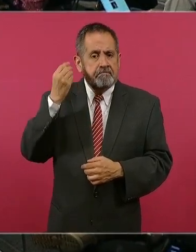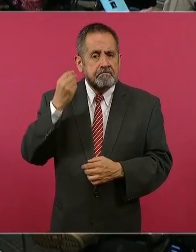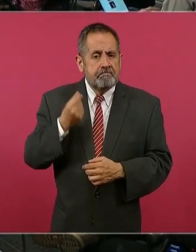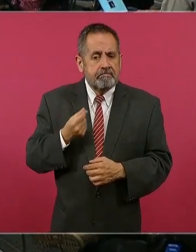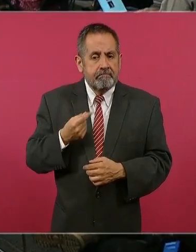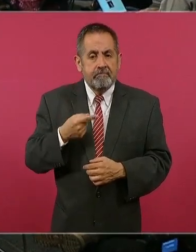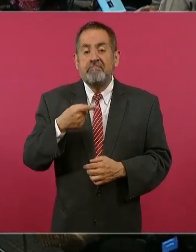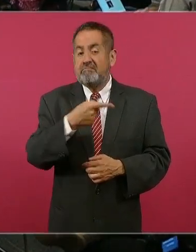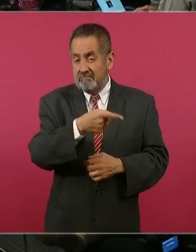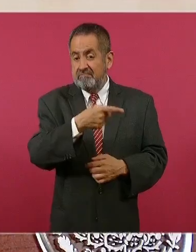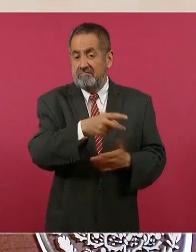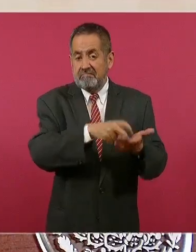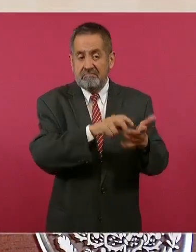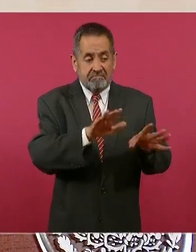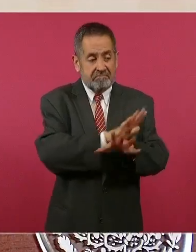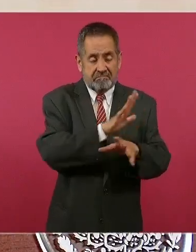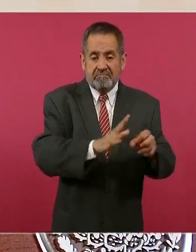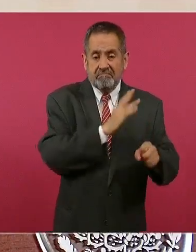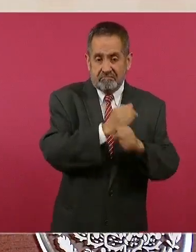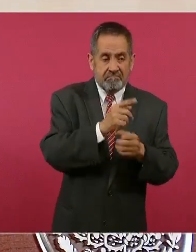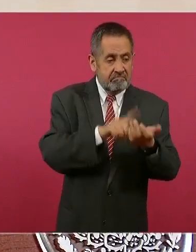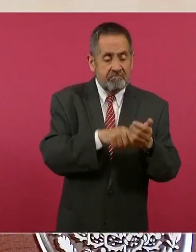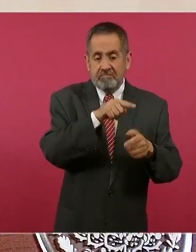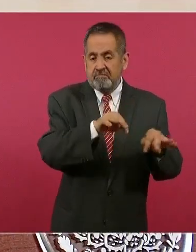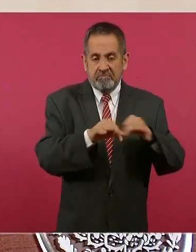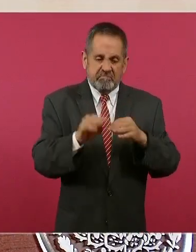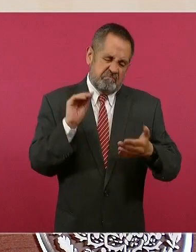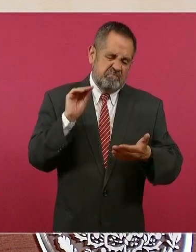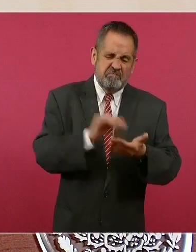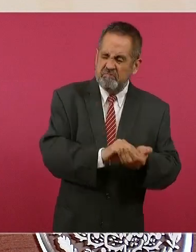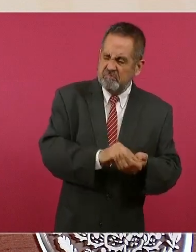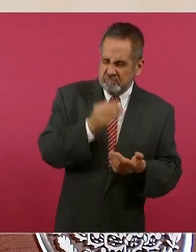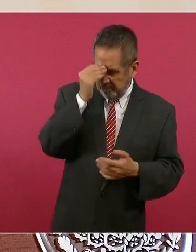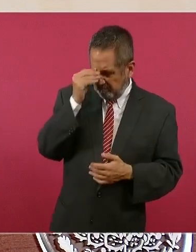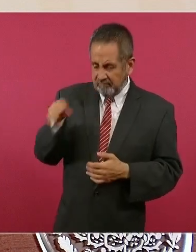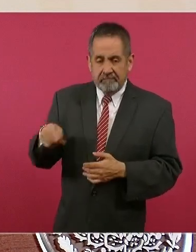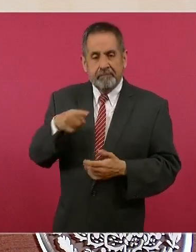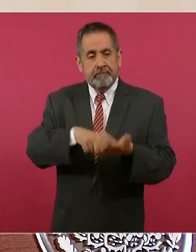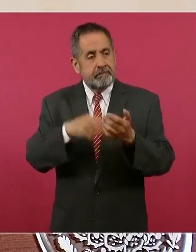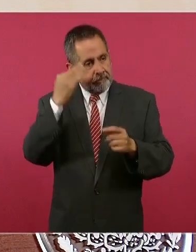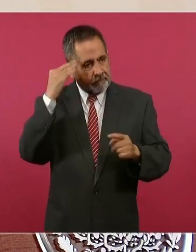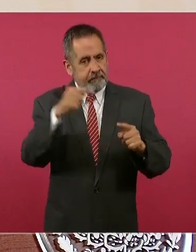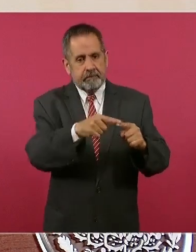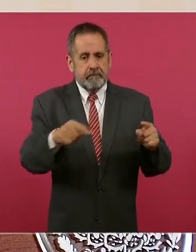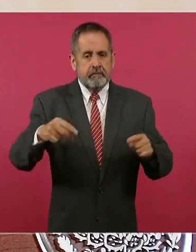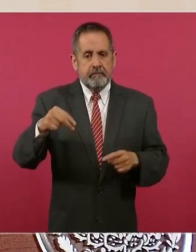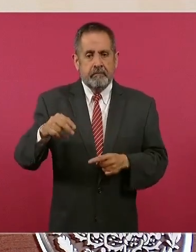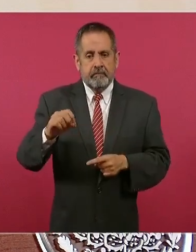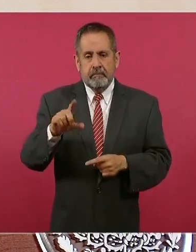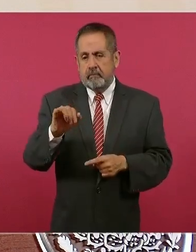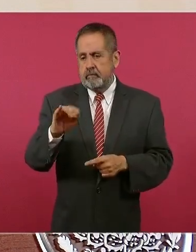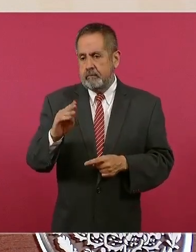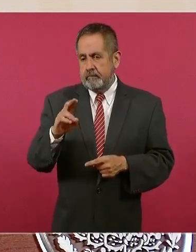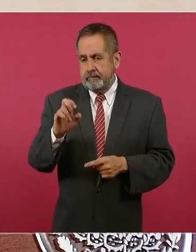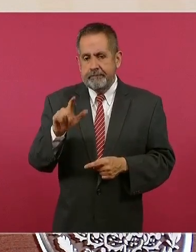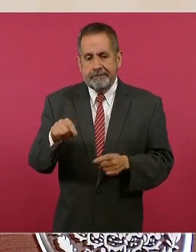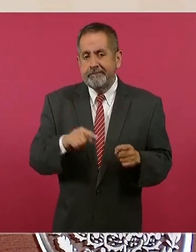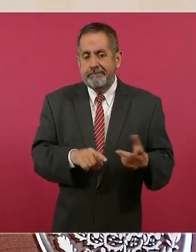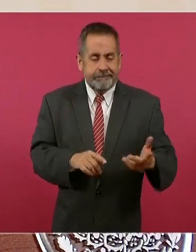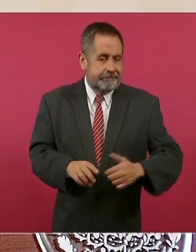Esas fueron las reformas laborales de la época neoliberal,